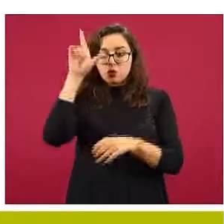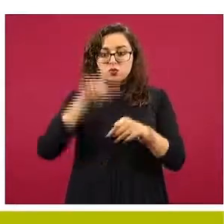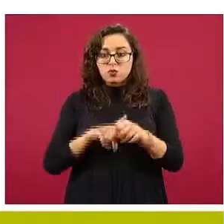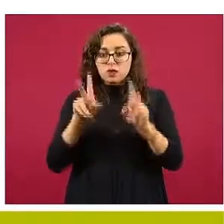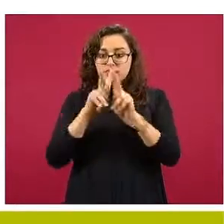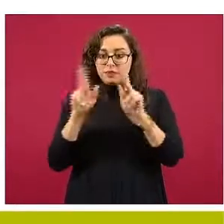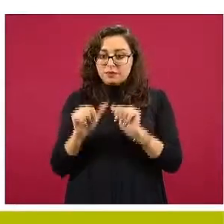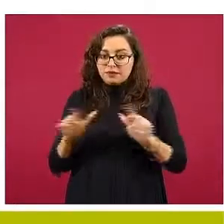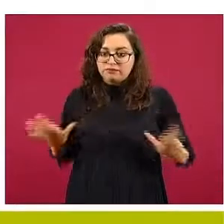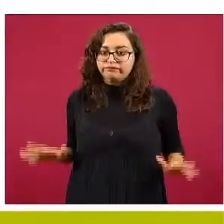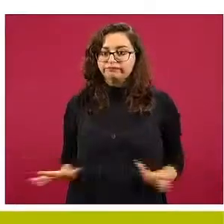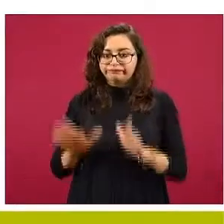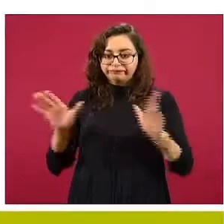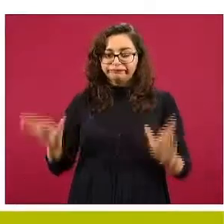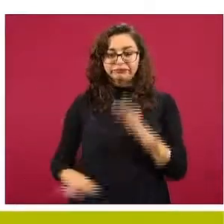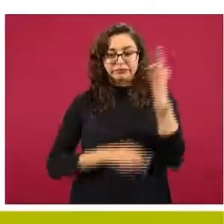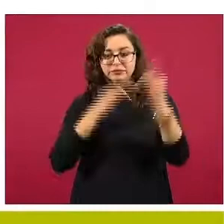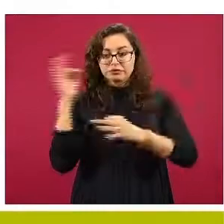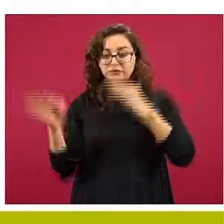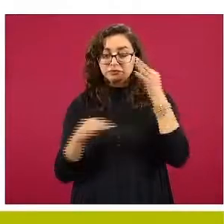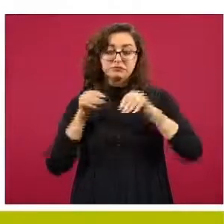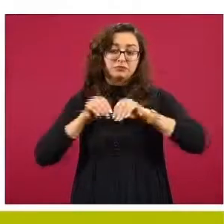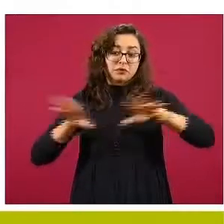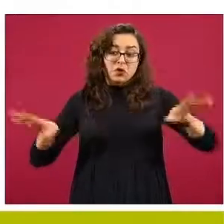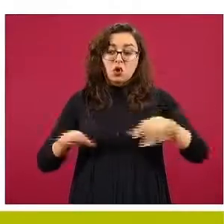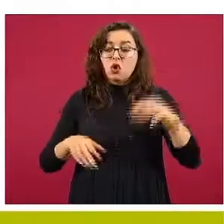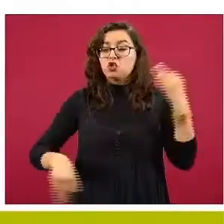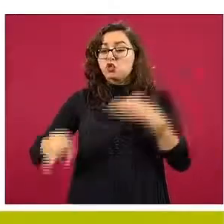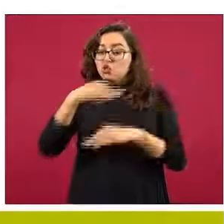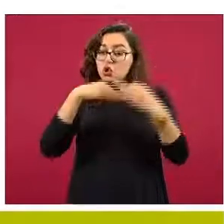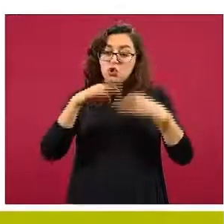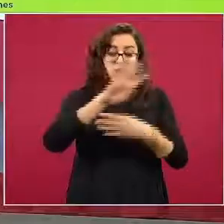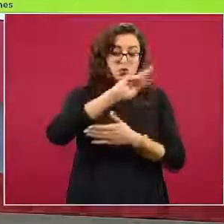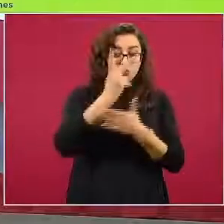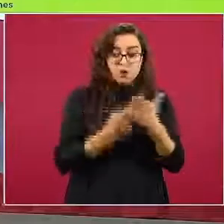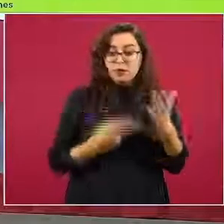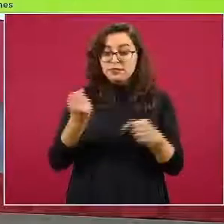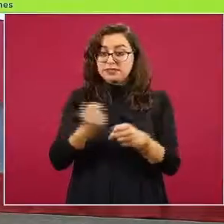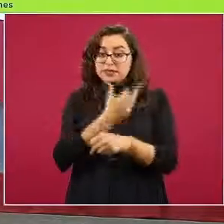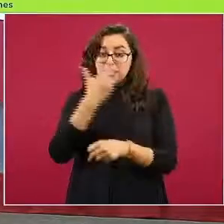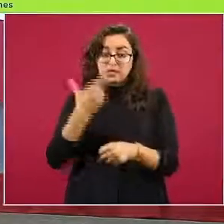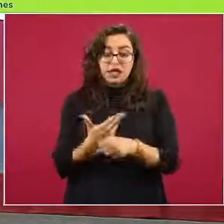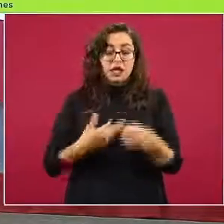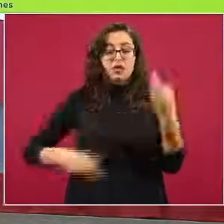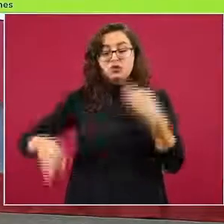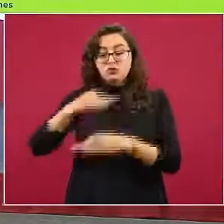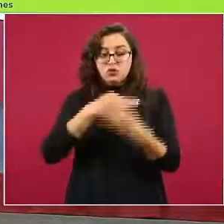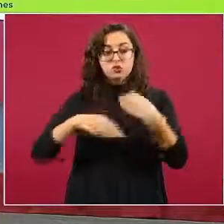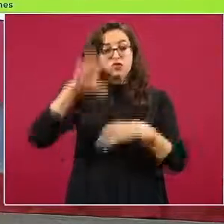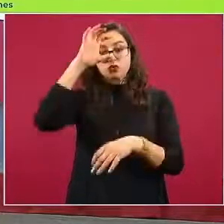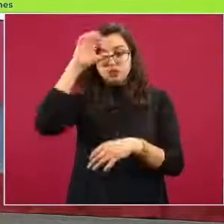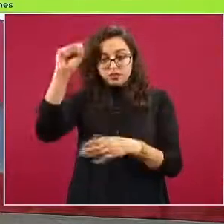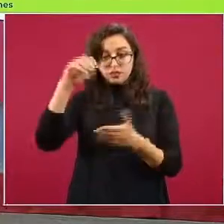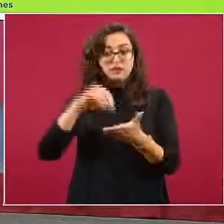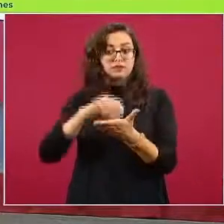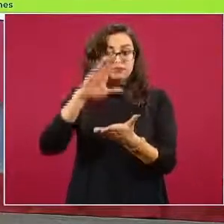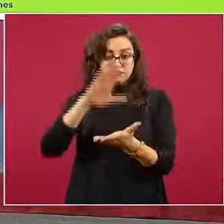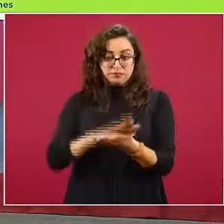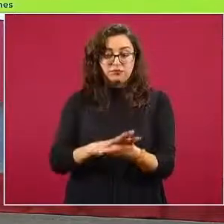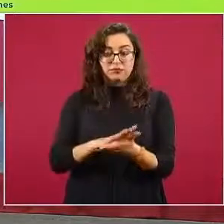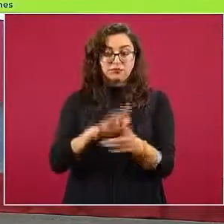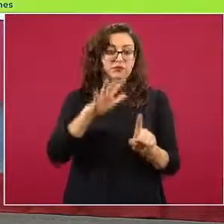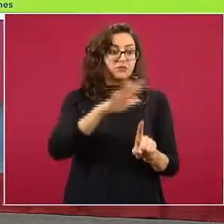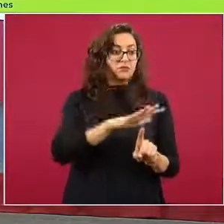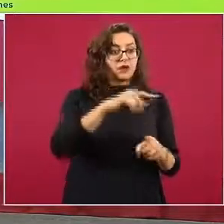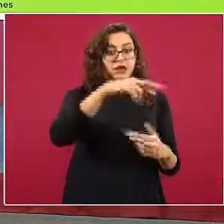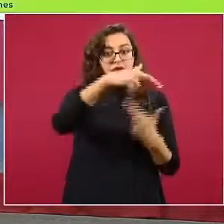Entonces, muchos de los programas, o casi todos los programas y casi todas las secretarías hemos integrado este concepto para los actores territoriales